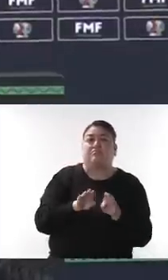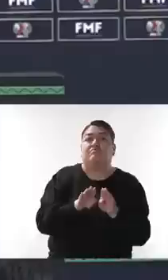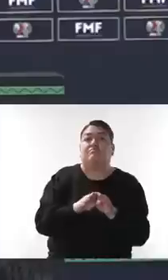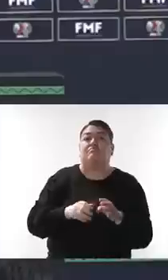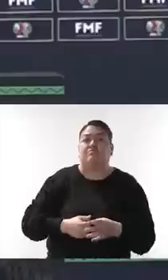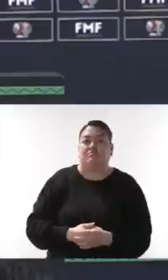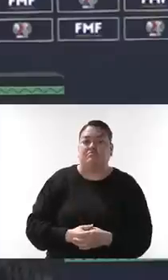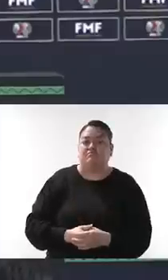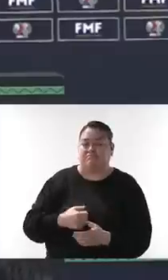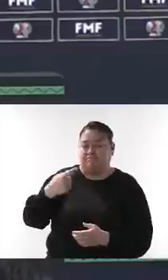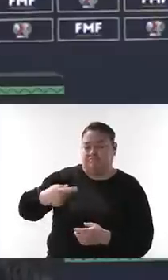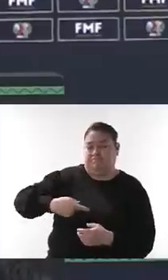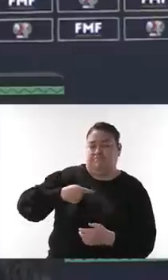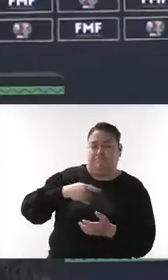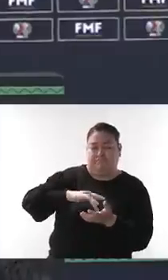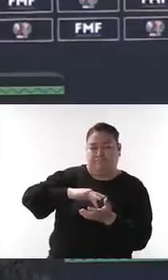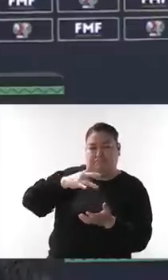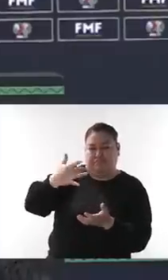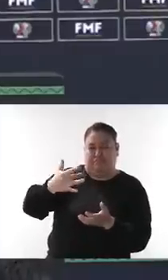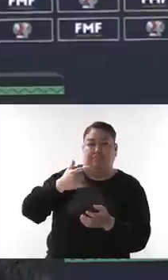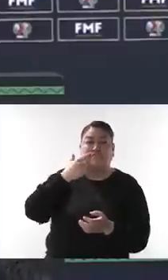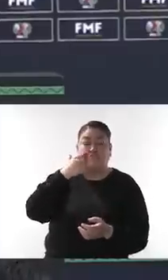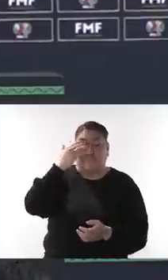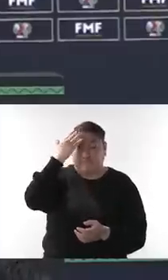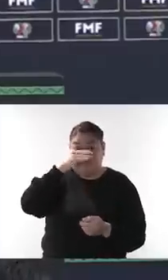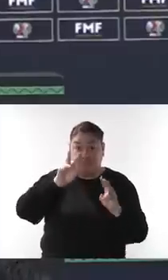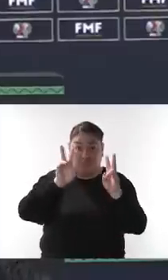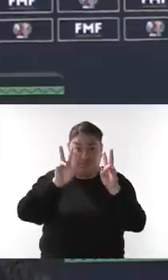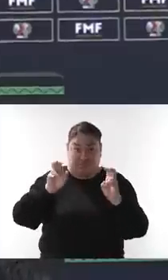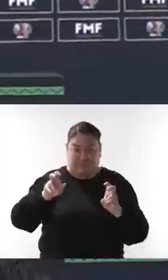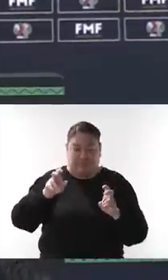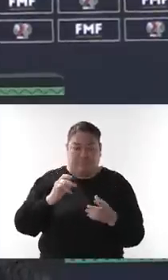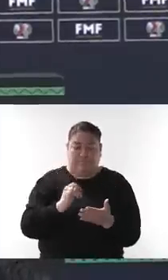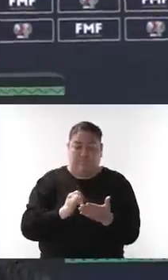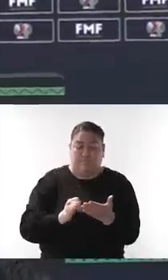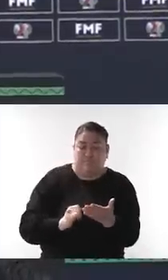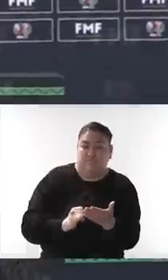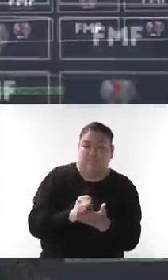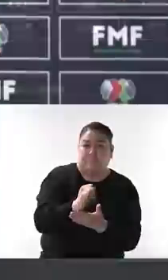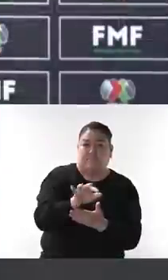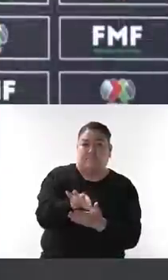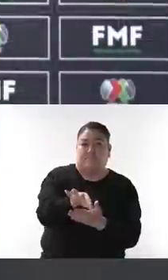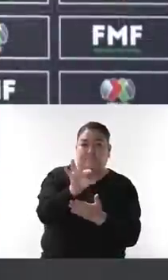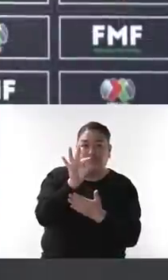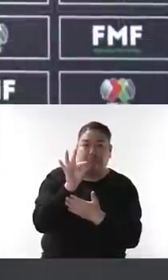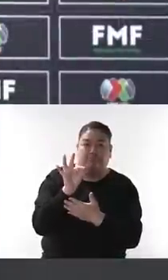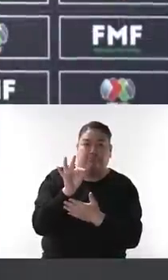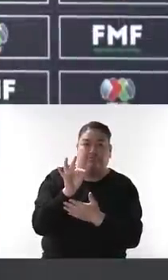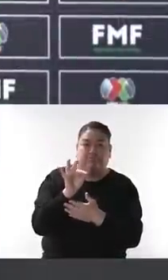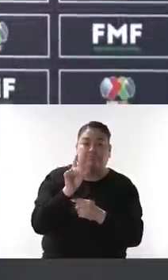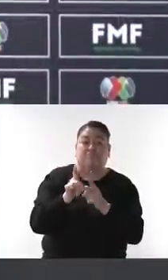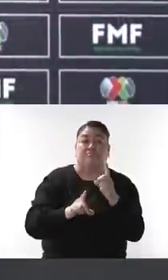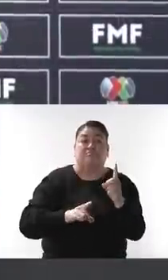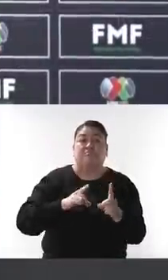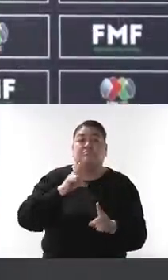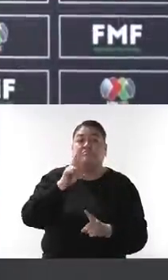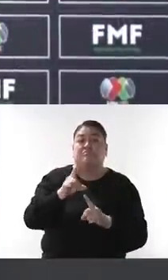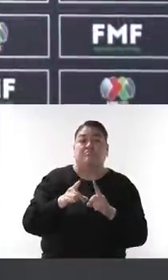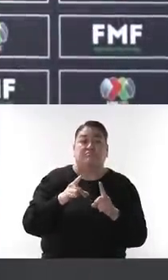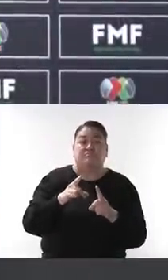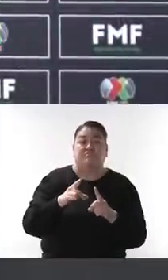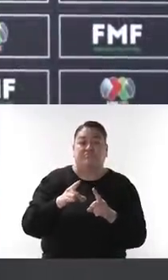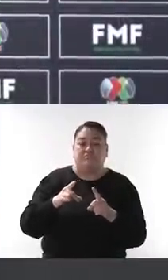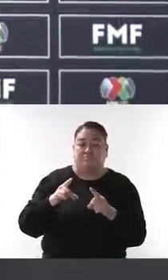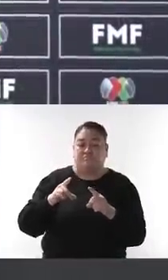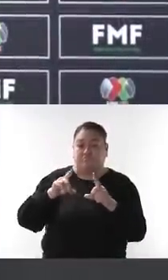Gracias, estimado Carlos. Recordar que el tema de las decisiones deportivas dentro de las